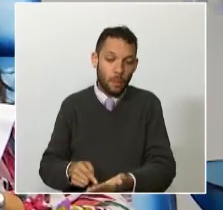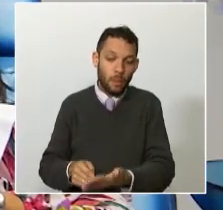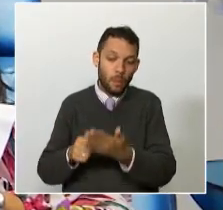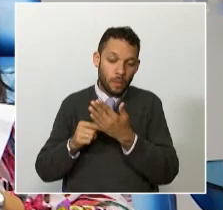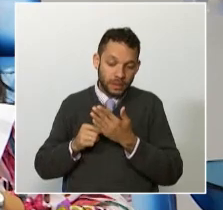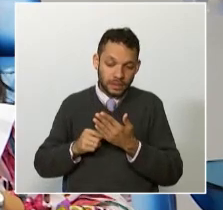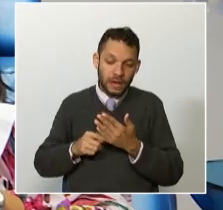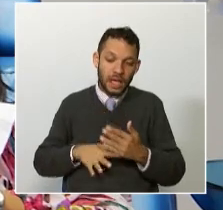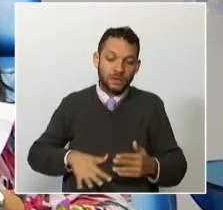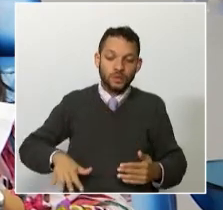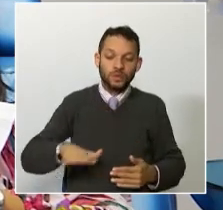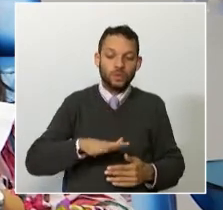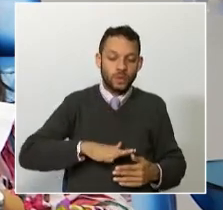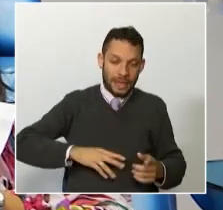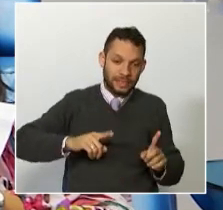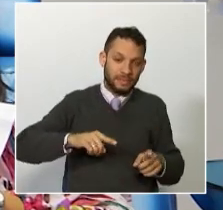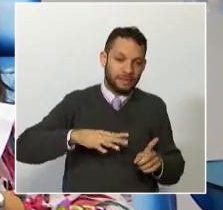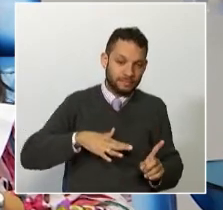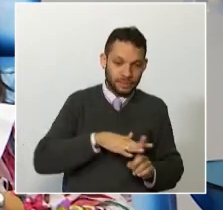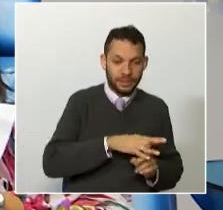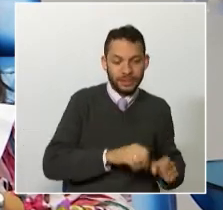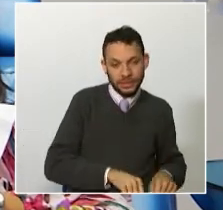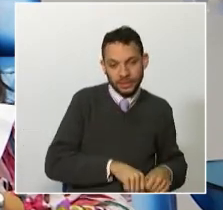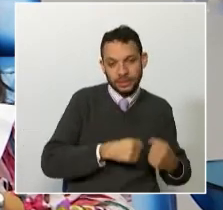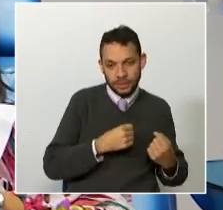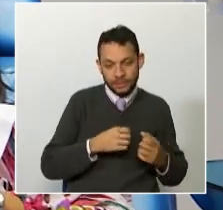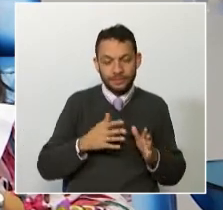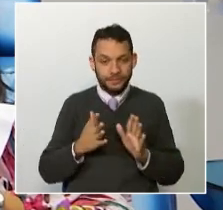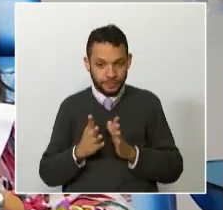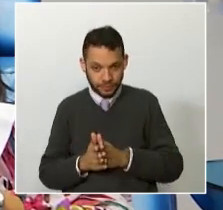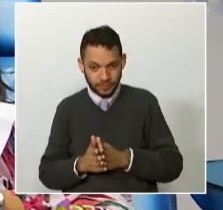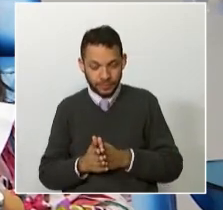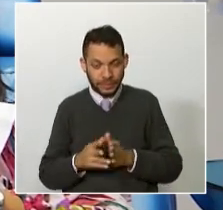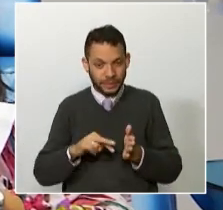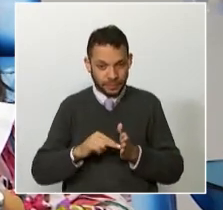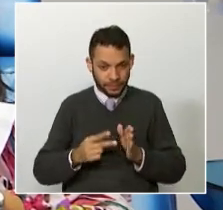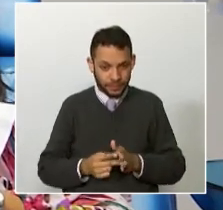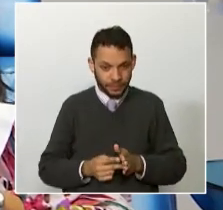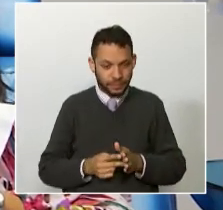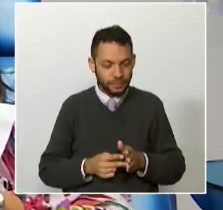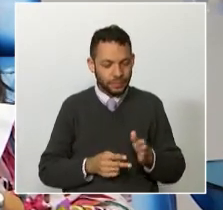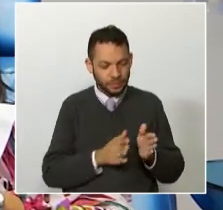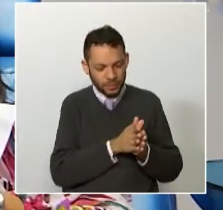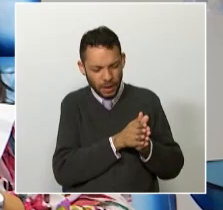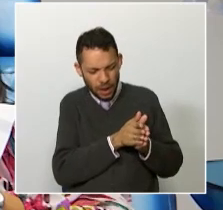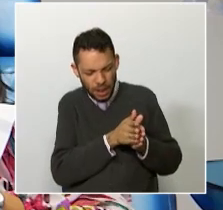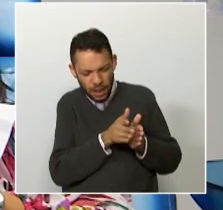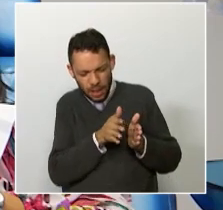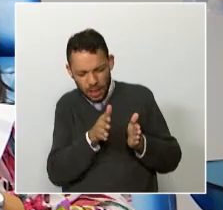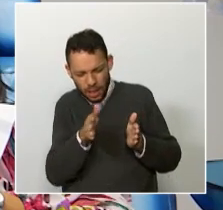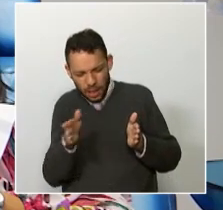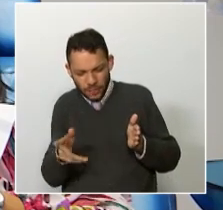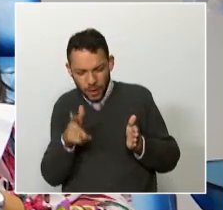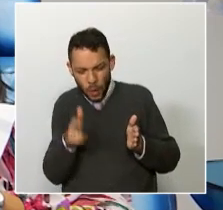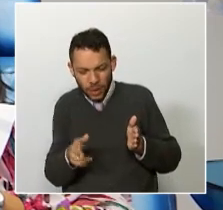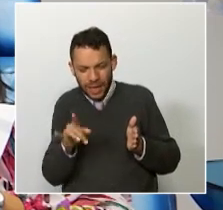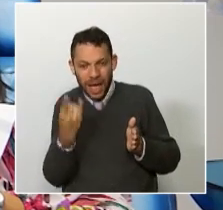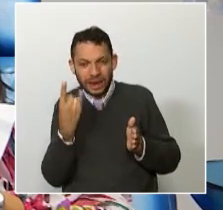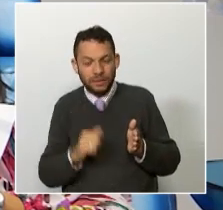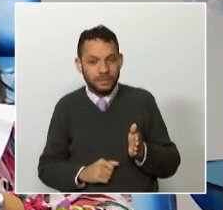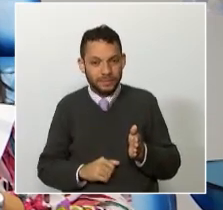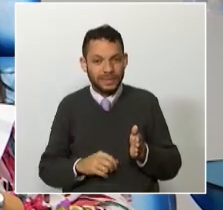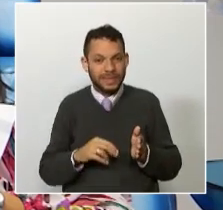zona. Como para explicar interferencia, cuando nosotros hablamos de interferencia, ¿es qué, doctora? Es